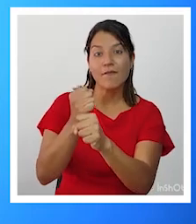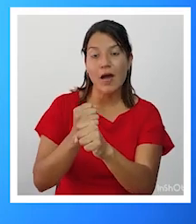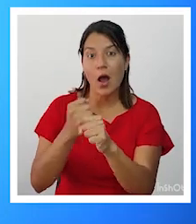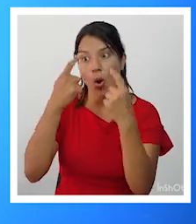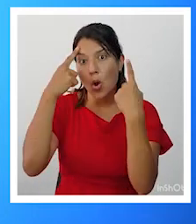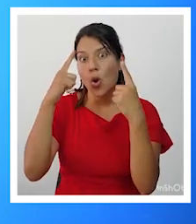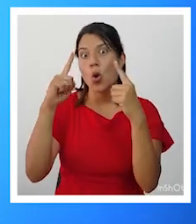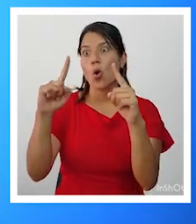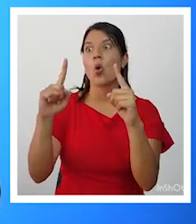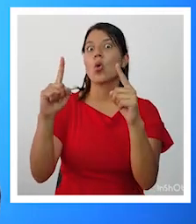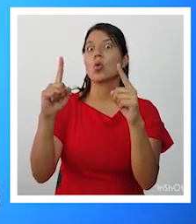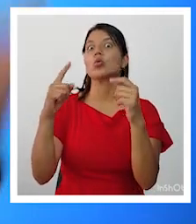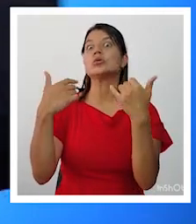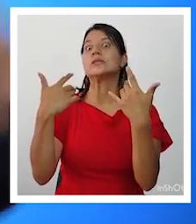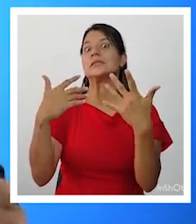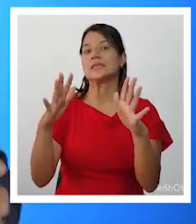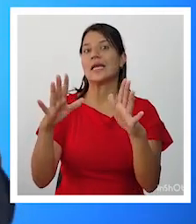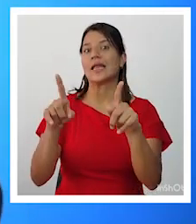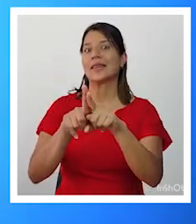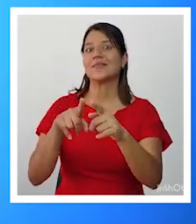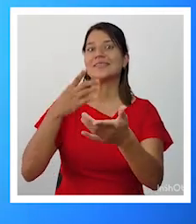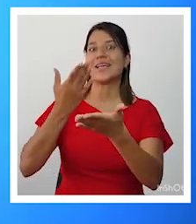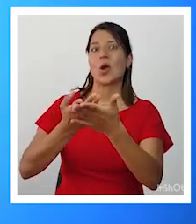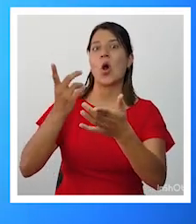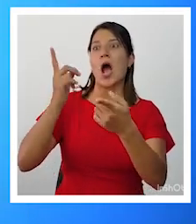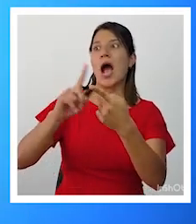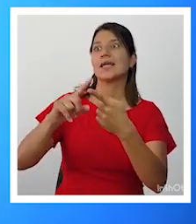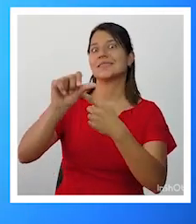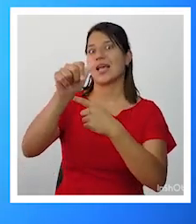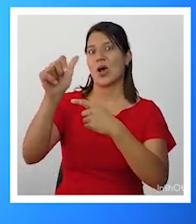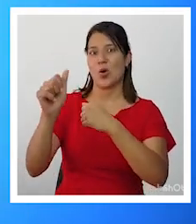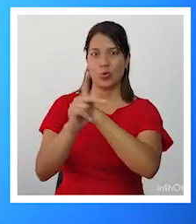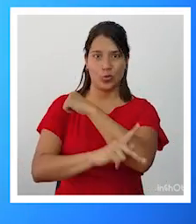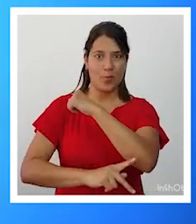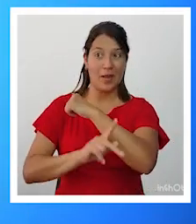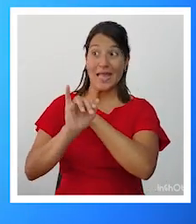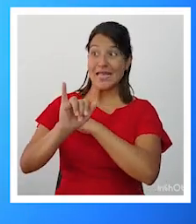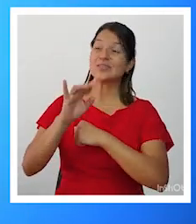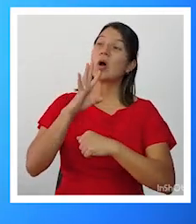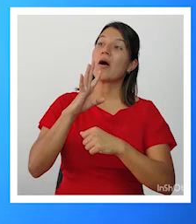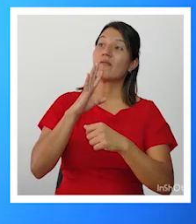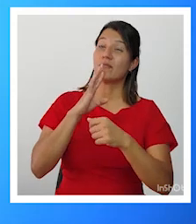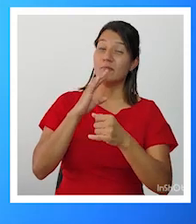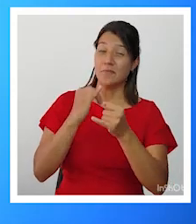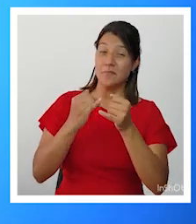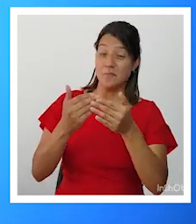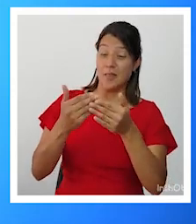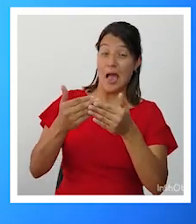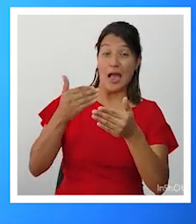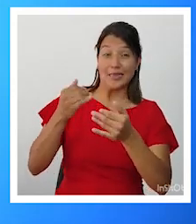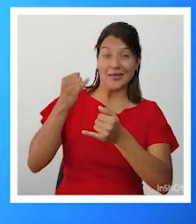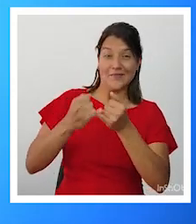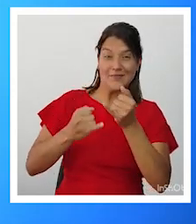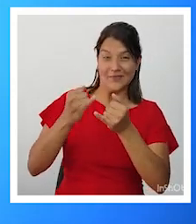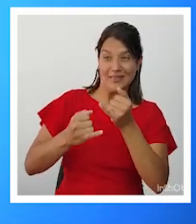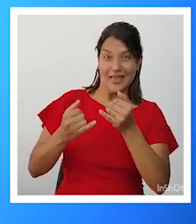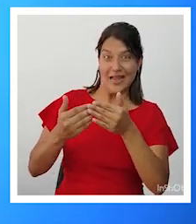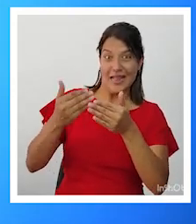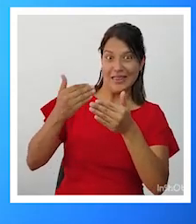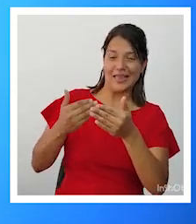incluso atravesando fronteras. Justo de eso hablábamos al finalizar el anterior bloque.